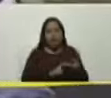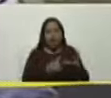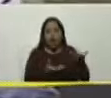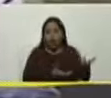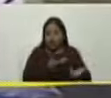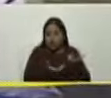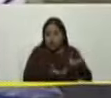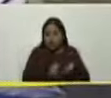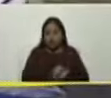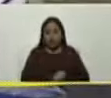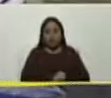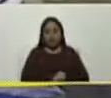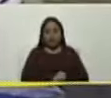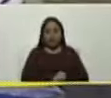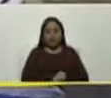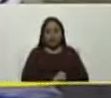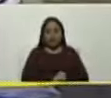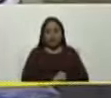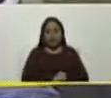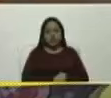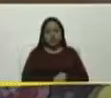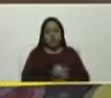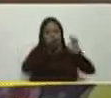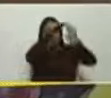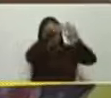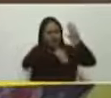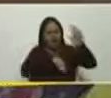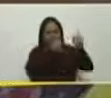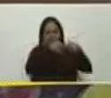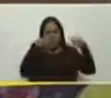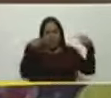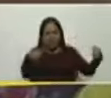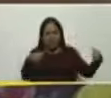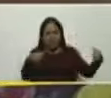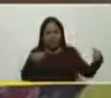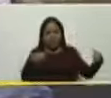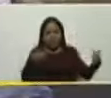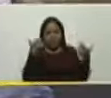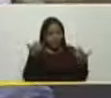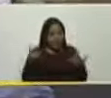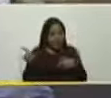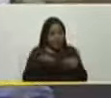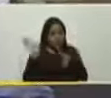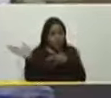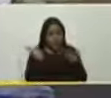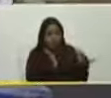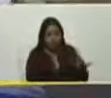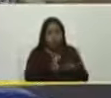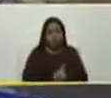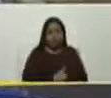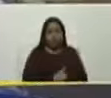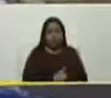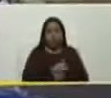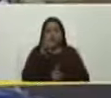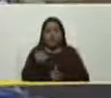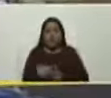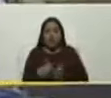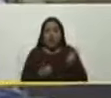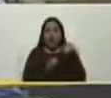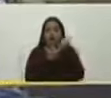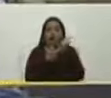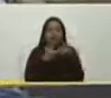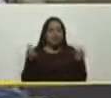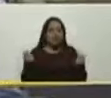cocina, sus estantes, que viene en camino. Y la ayuda del